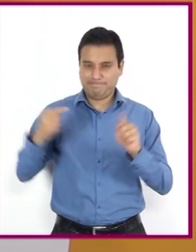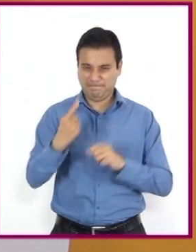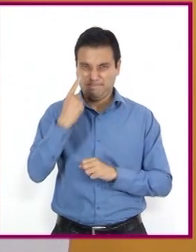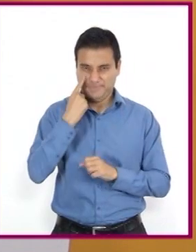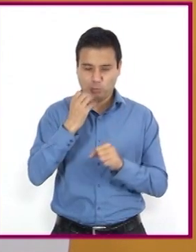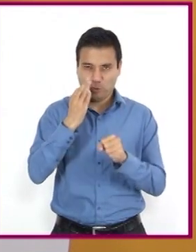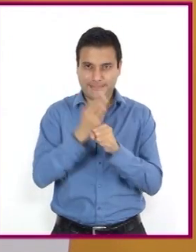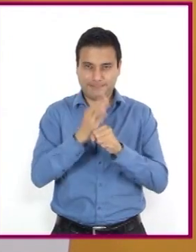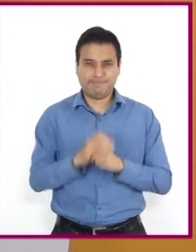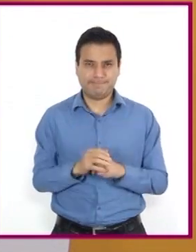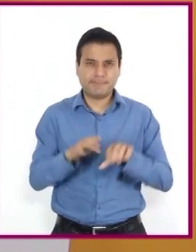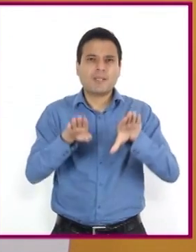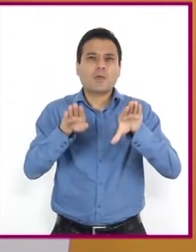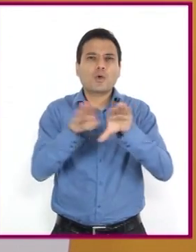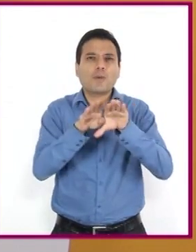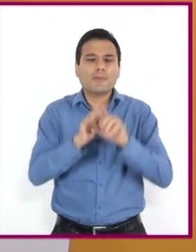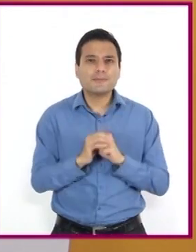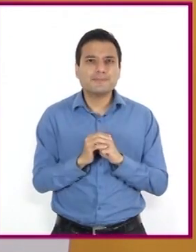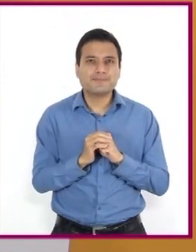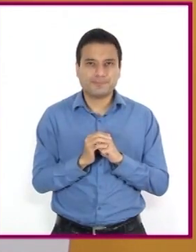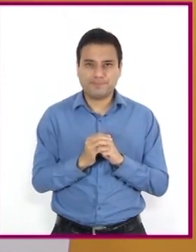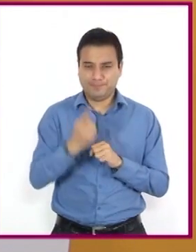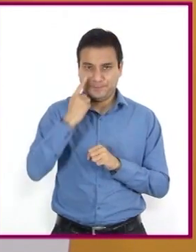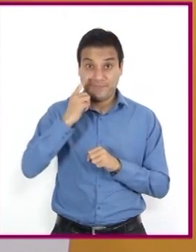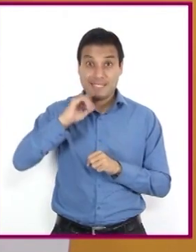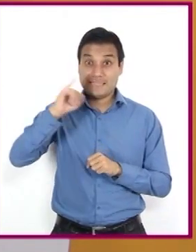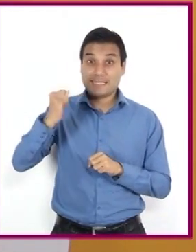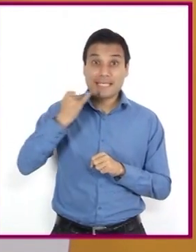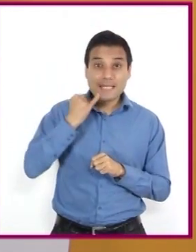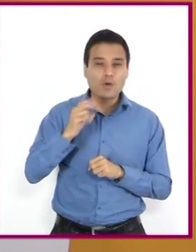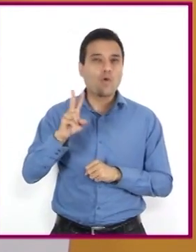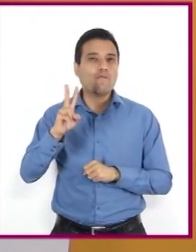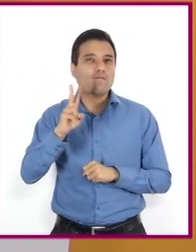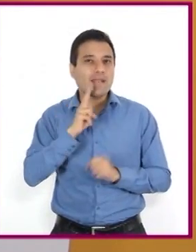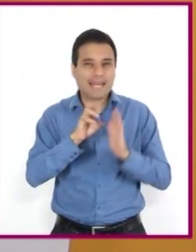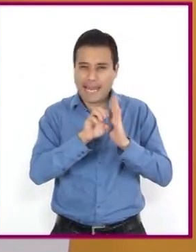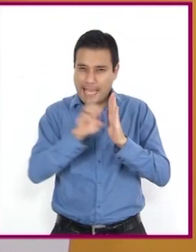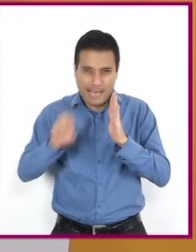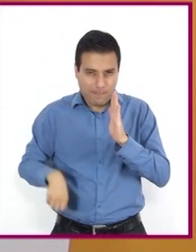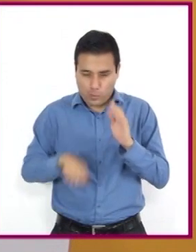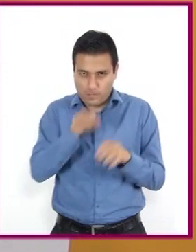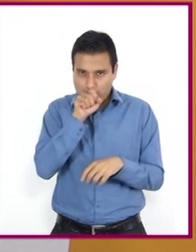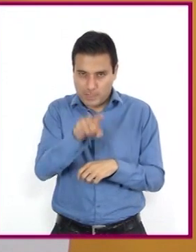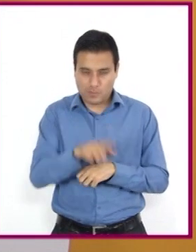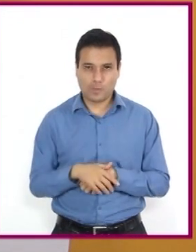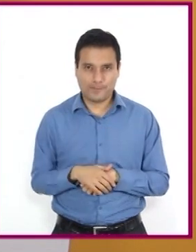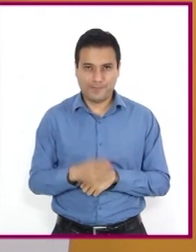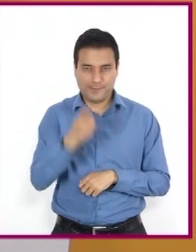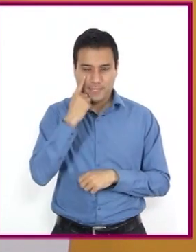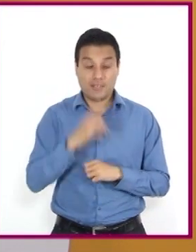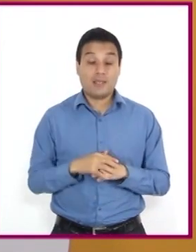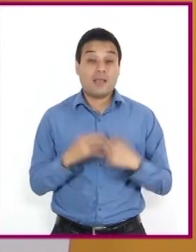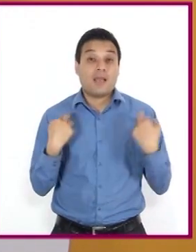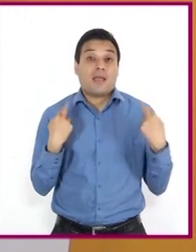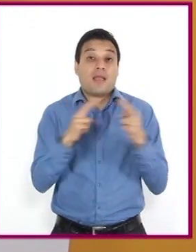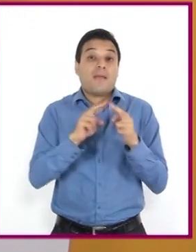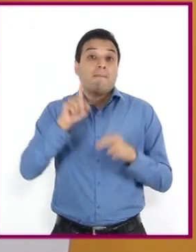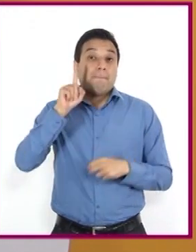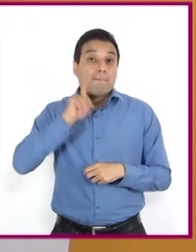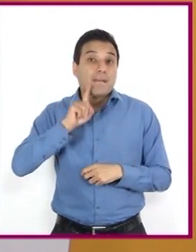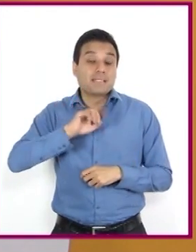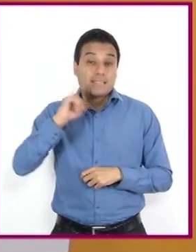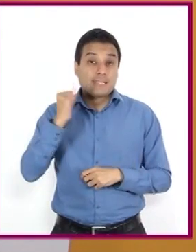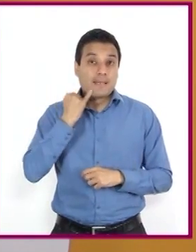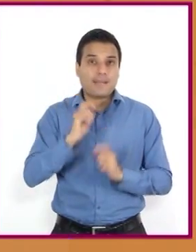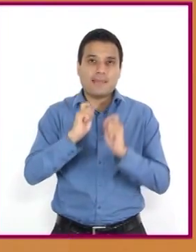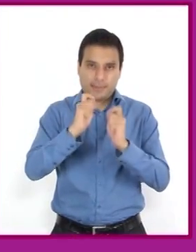números. Para ello, retomemos a Giancarlo y Valeria. Ahora, la maestra de Giancarlo le dejó